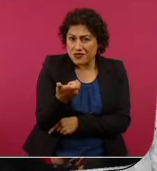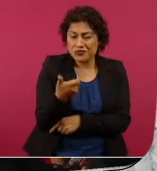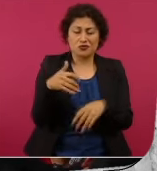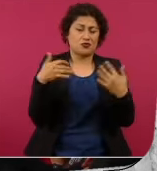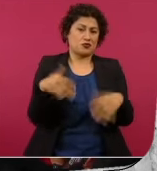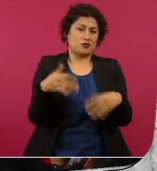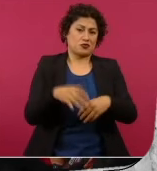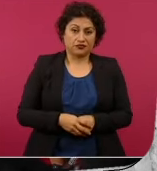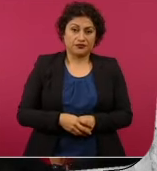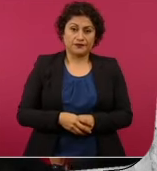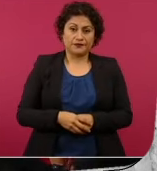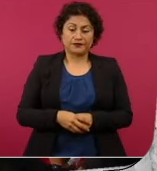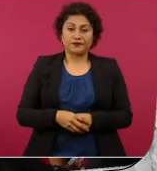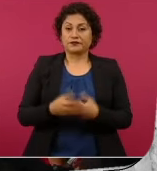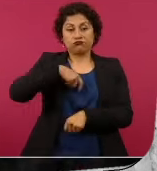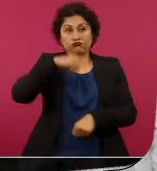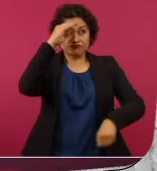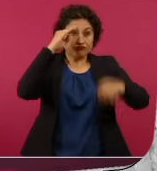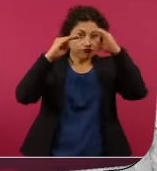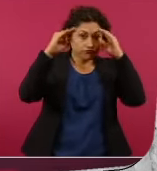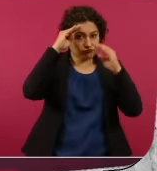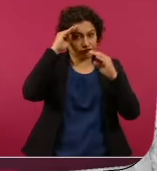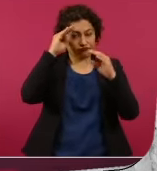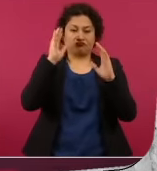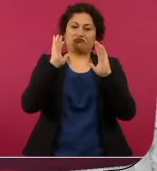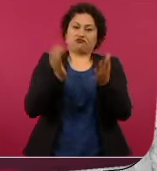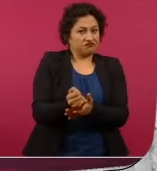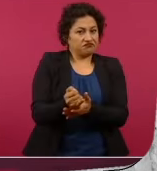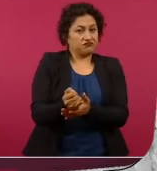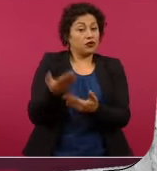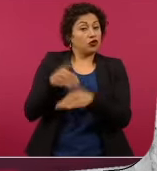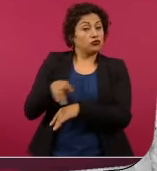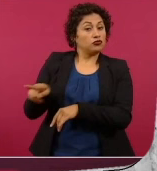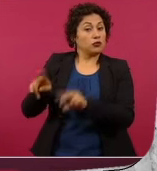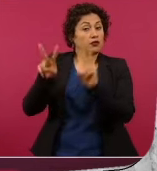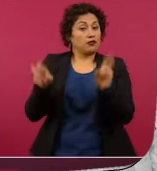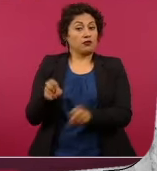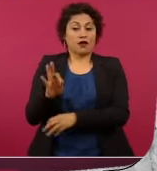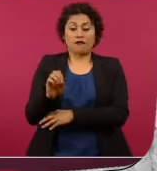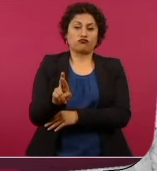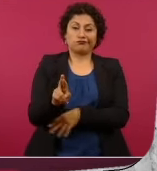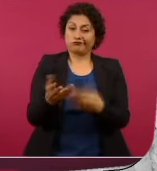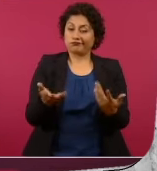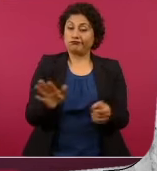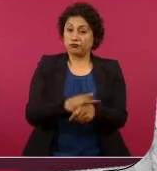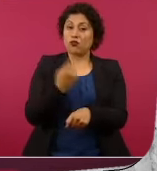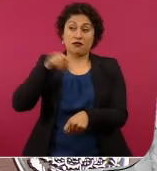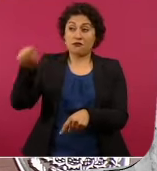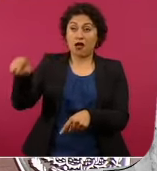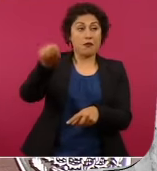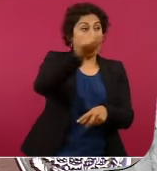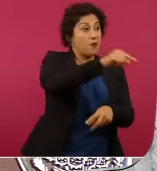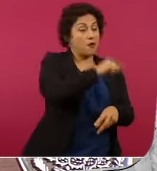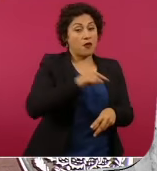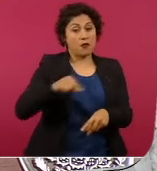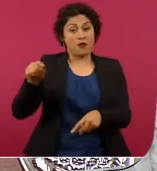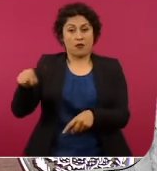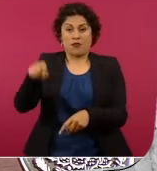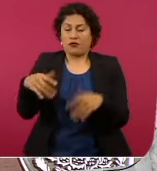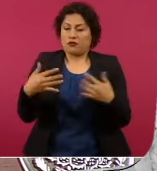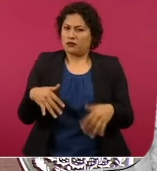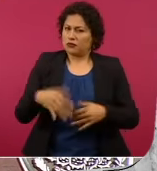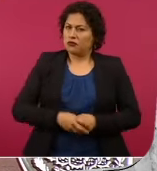llevar a cabo una decisión profunda en el caso de Fonatur, porque todavía hay terrenos, pero deben de haber como